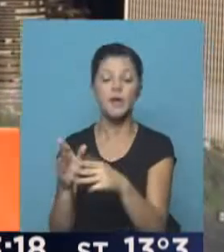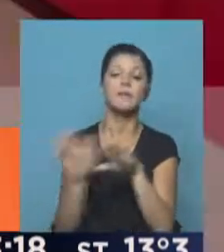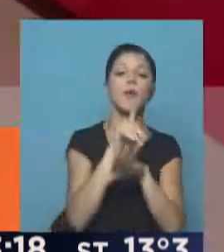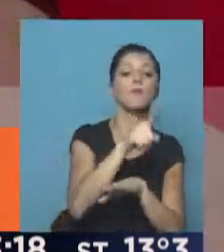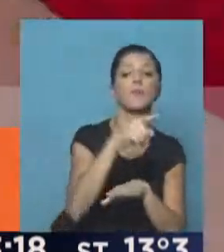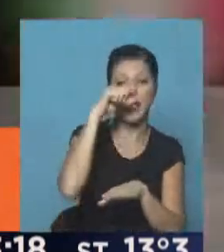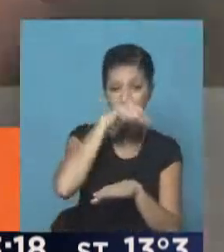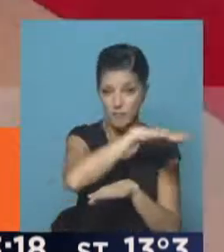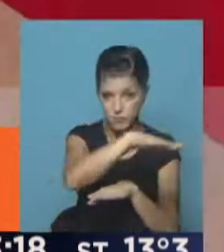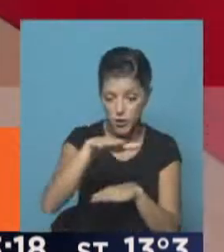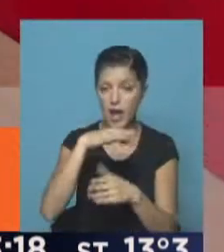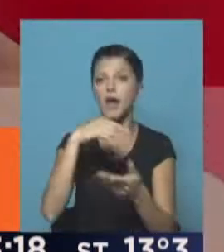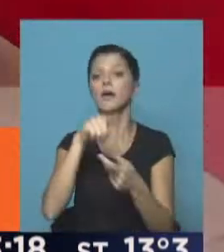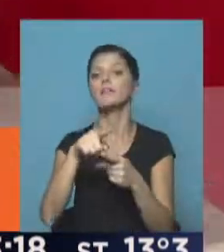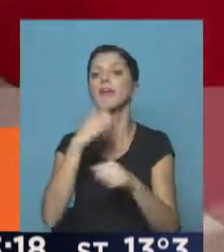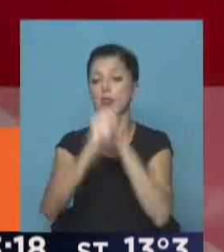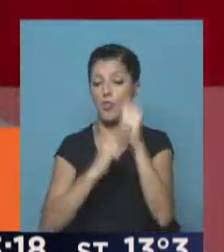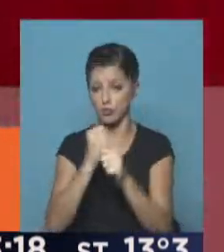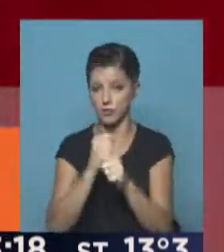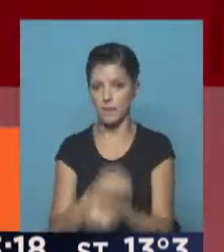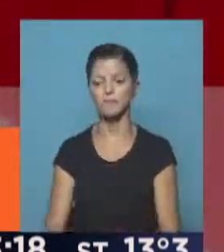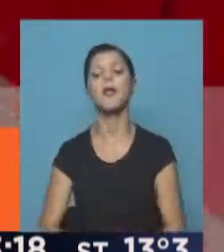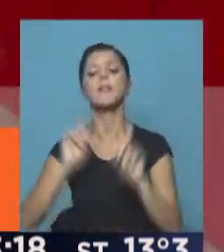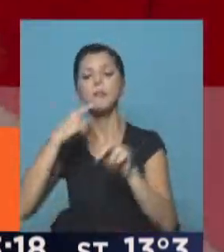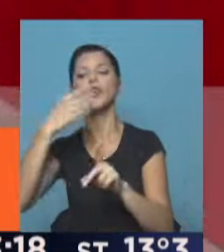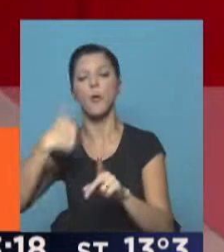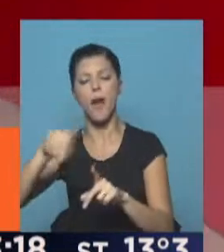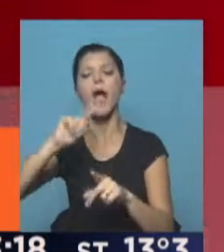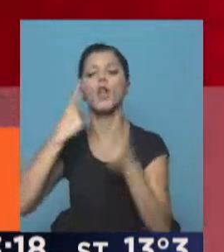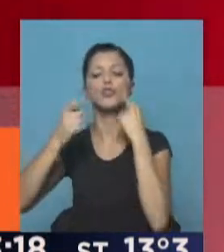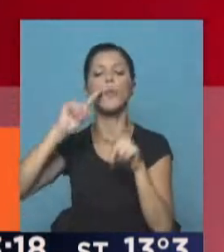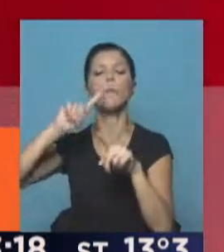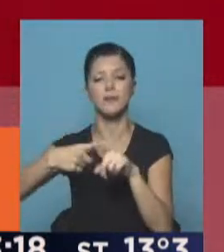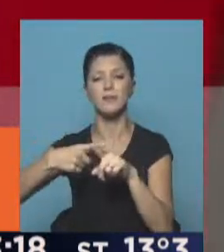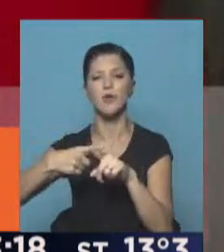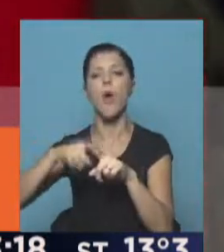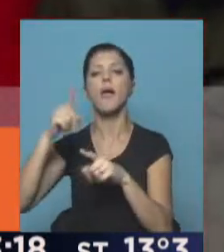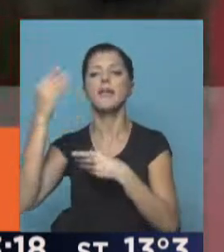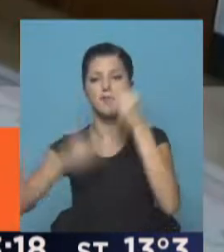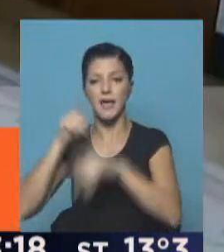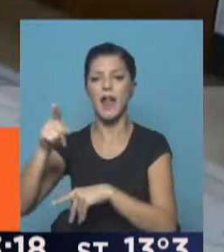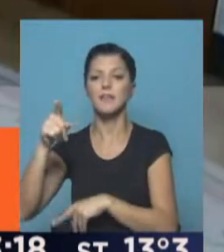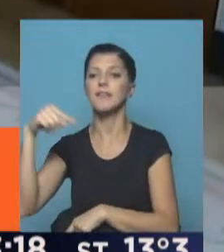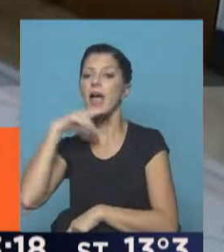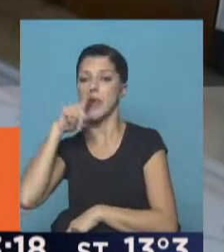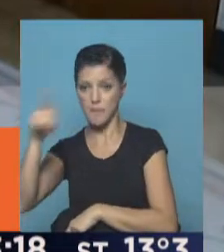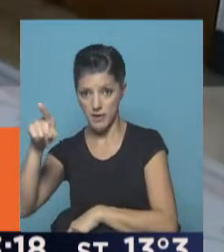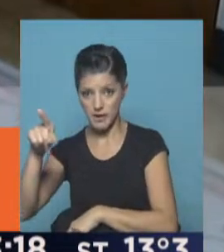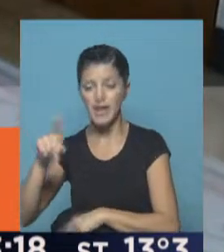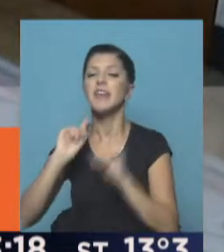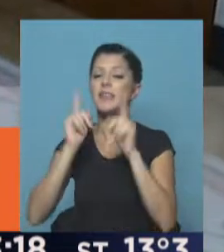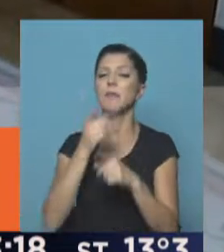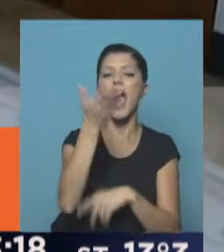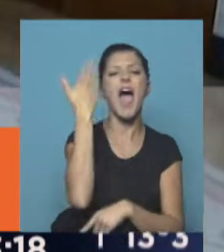agropecuario. Sostener sin cuestionamientos el control político y fiscal de la Unión Europea por parte de Alemania y abandonar la